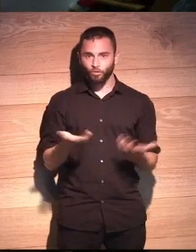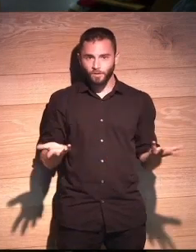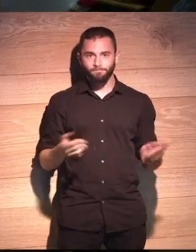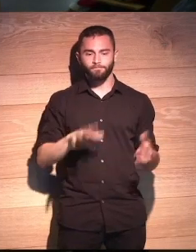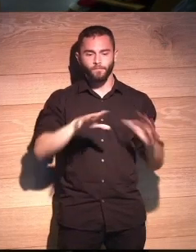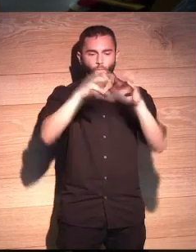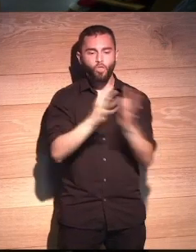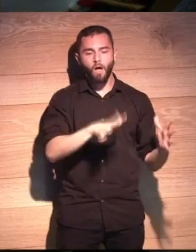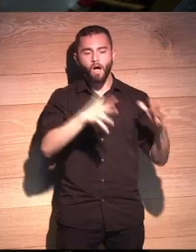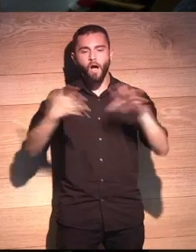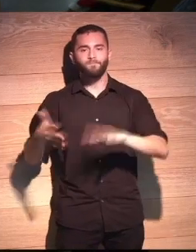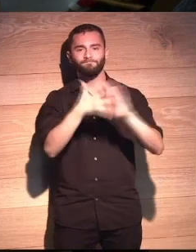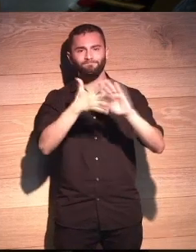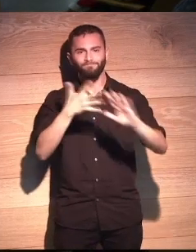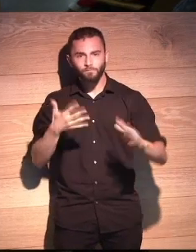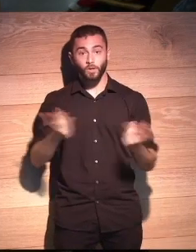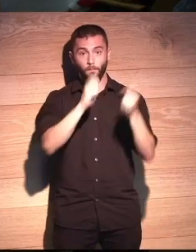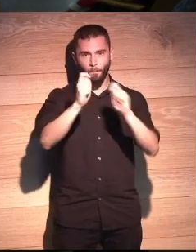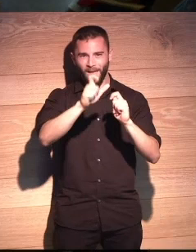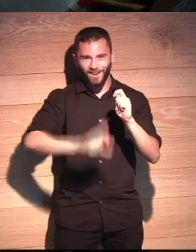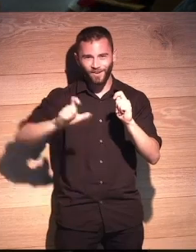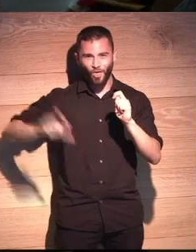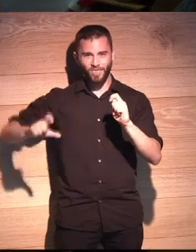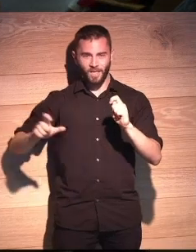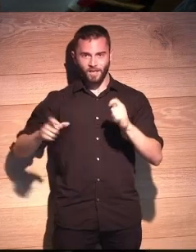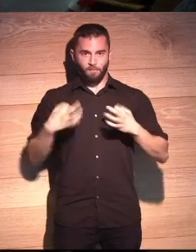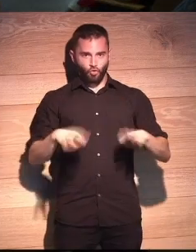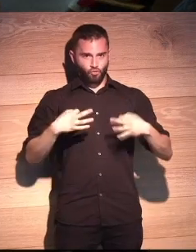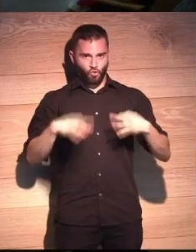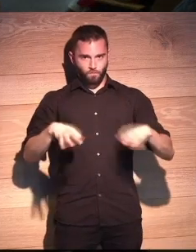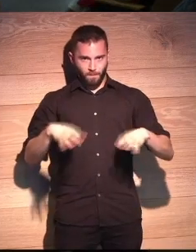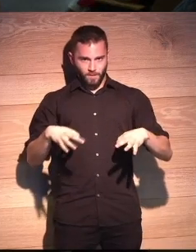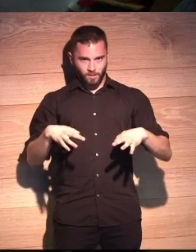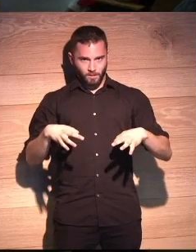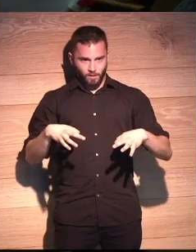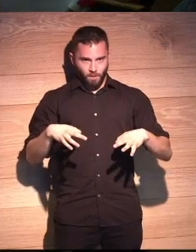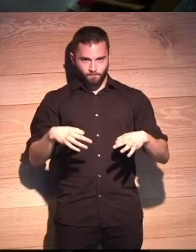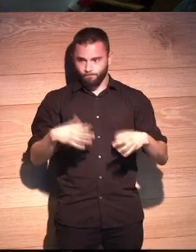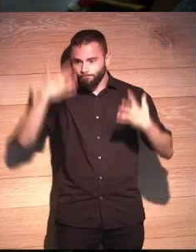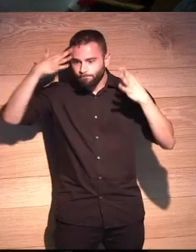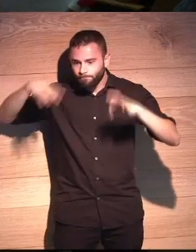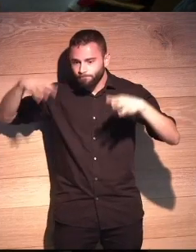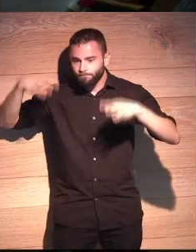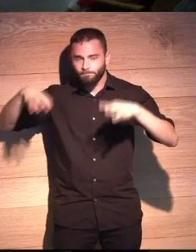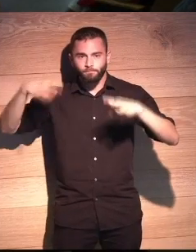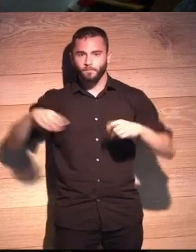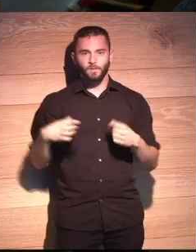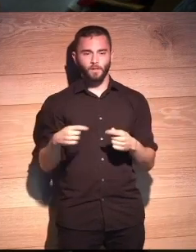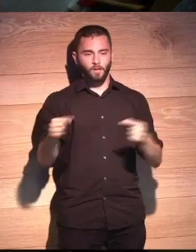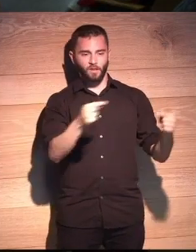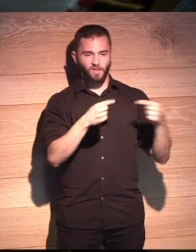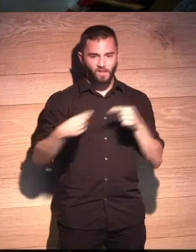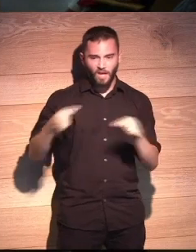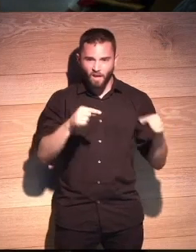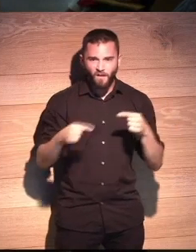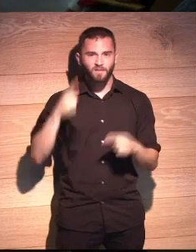el mundo a tal velocidad que los periodistas estamos normalmente absolutamente ajenos, absorbidos en debates muy